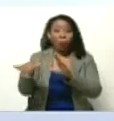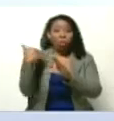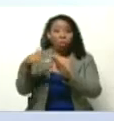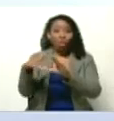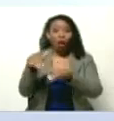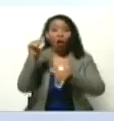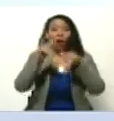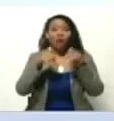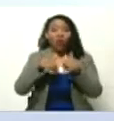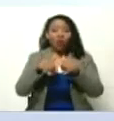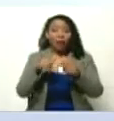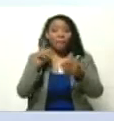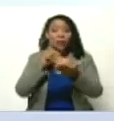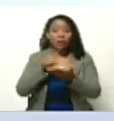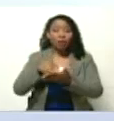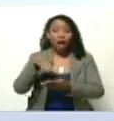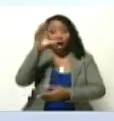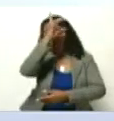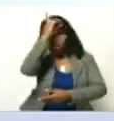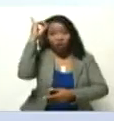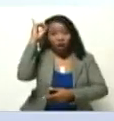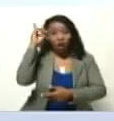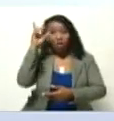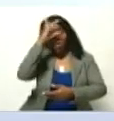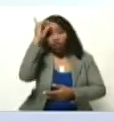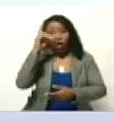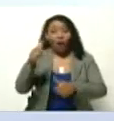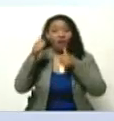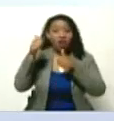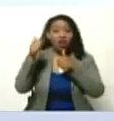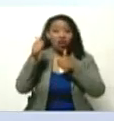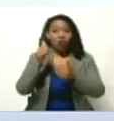Vota por postula a Diosdado. Diosdado es chévere.